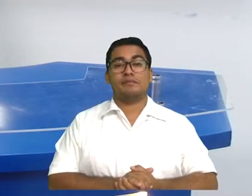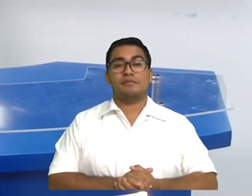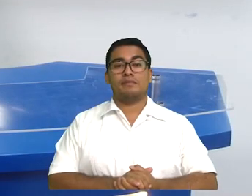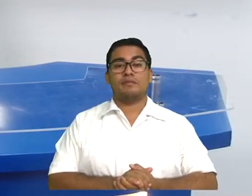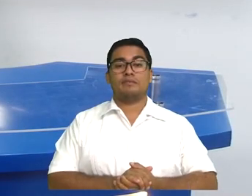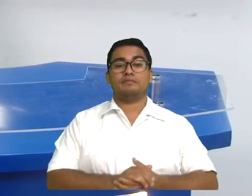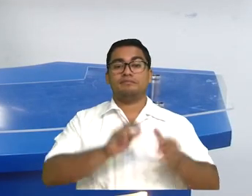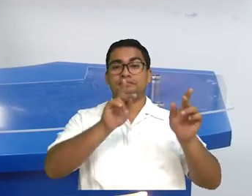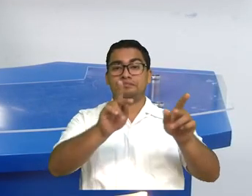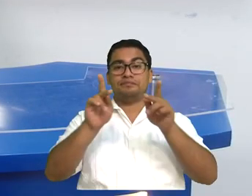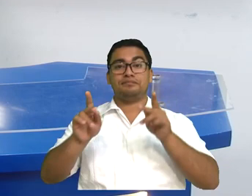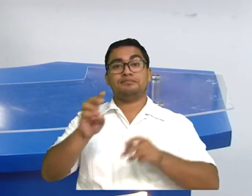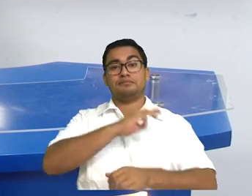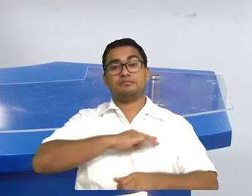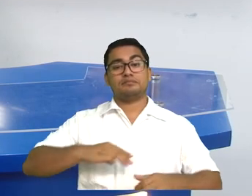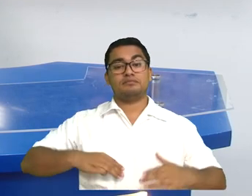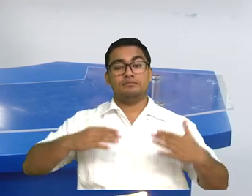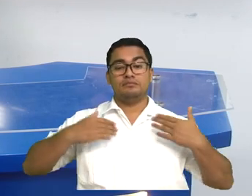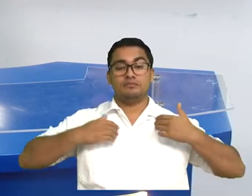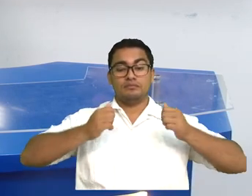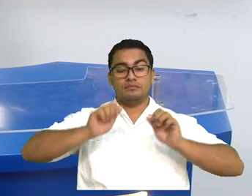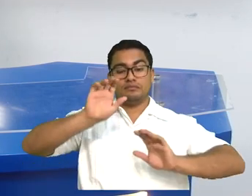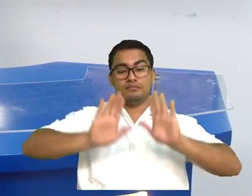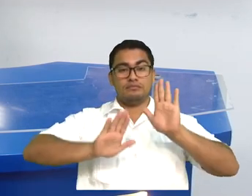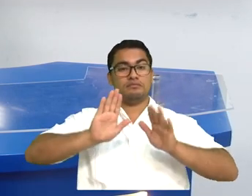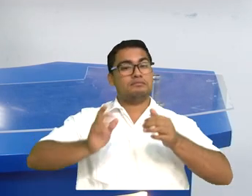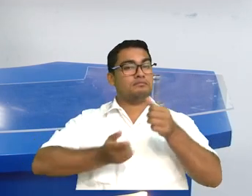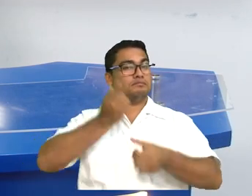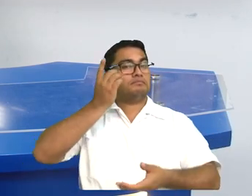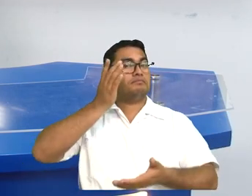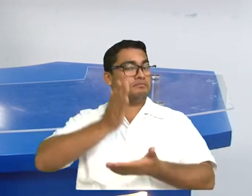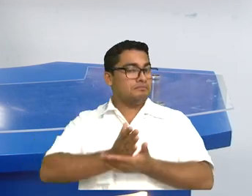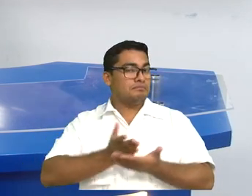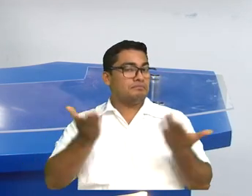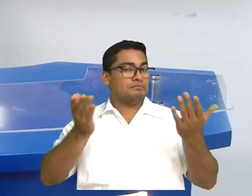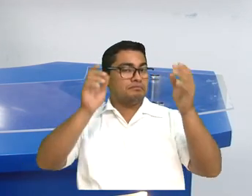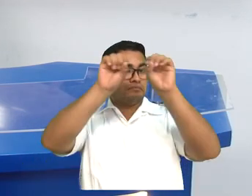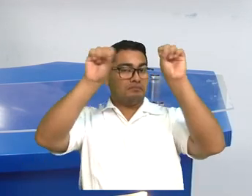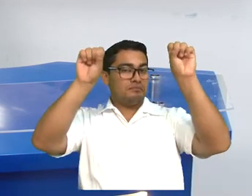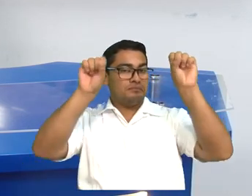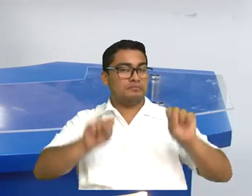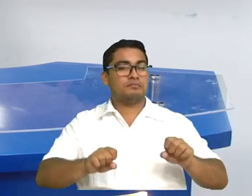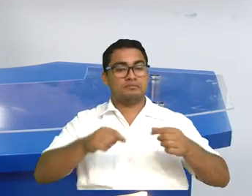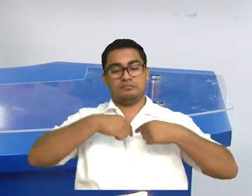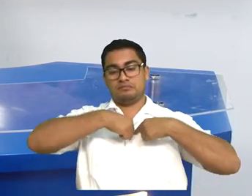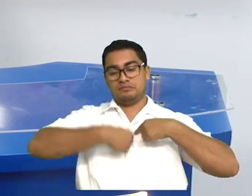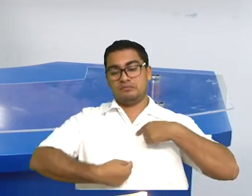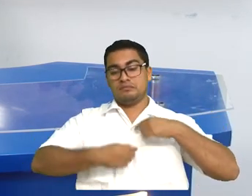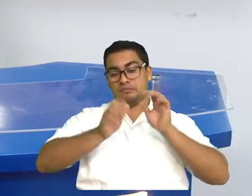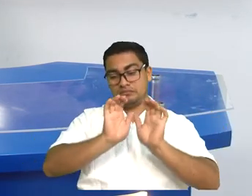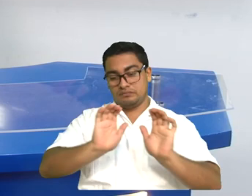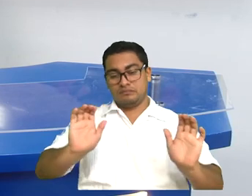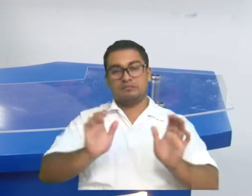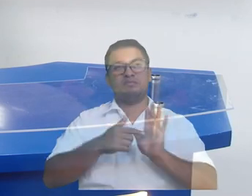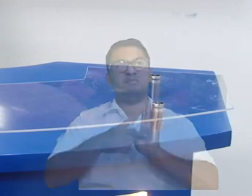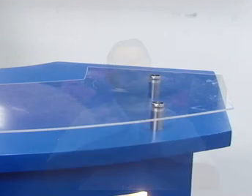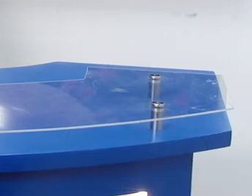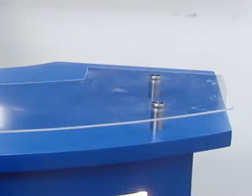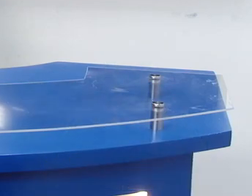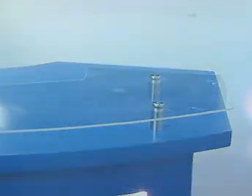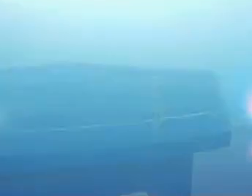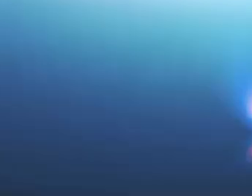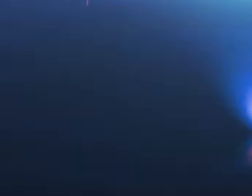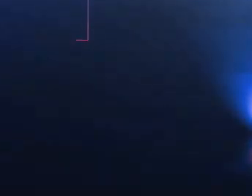Galenos del Ministerio de Salud participan del primer simposio sobre cirugías pediátricas. Vanessa Paz nos brinda mayores detalles.